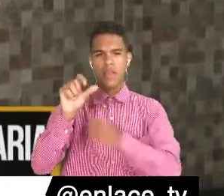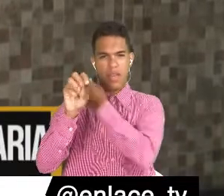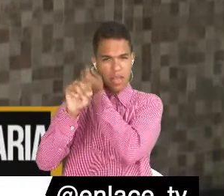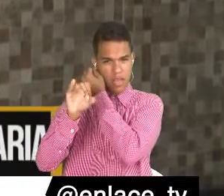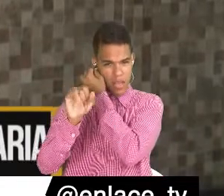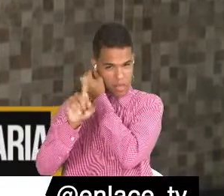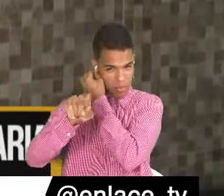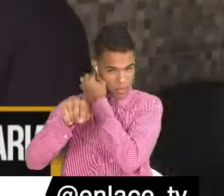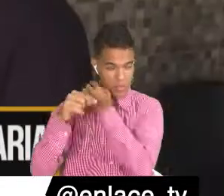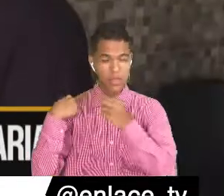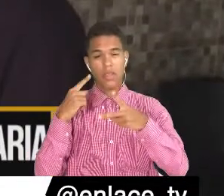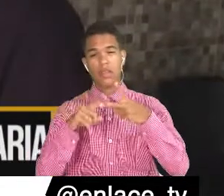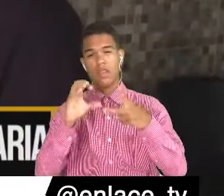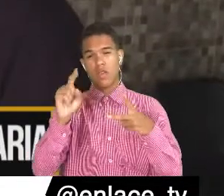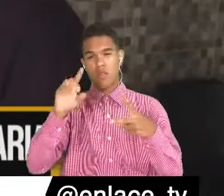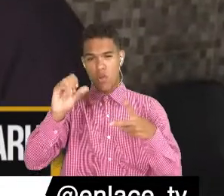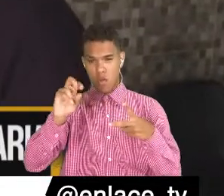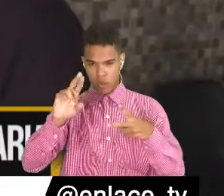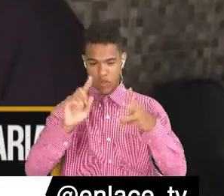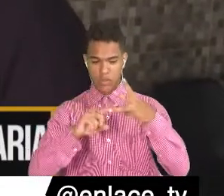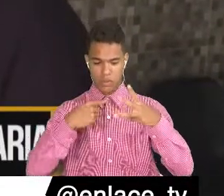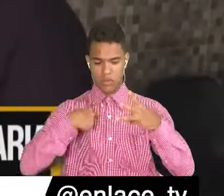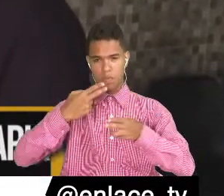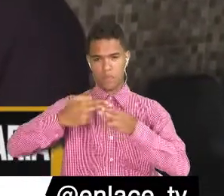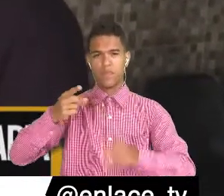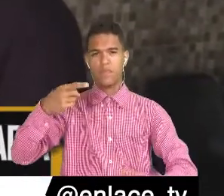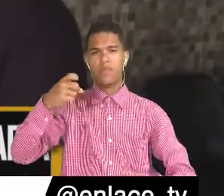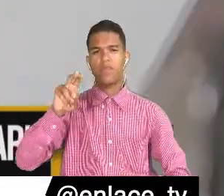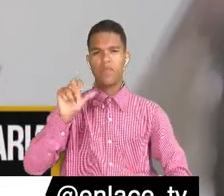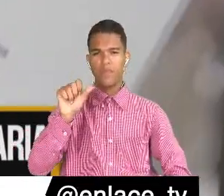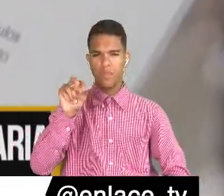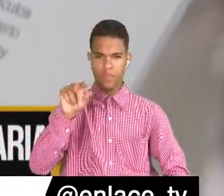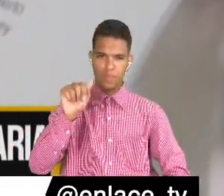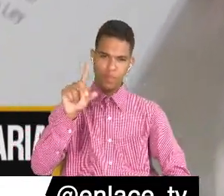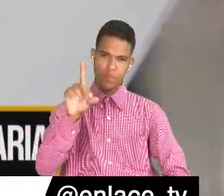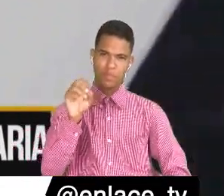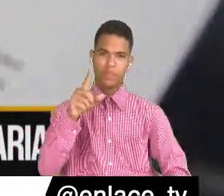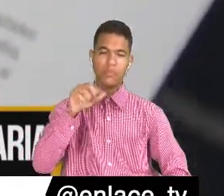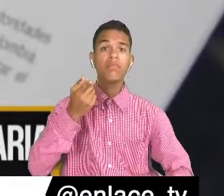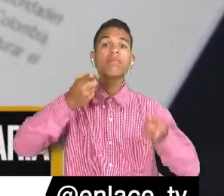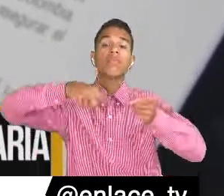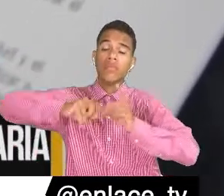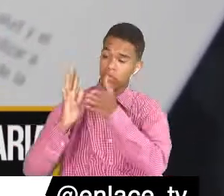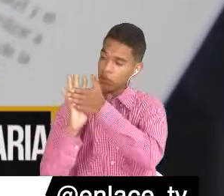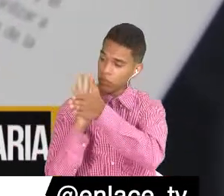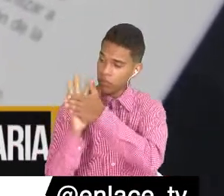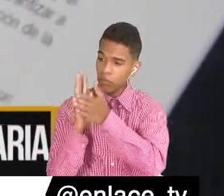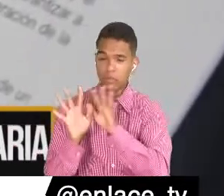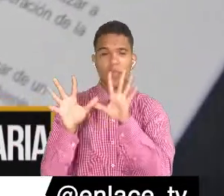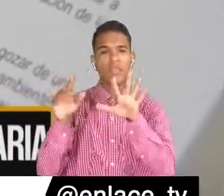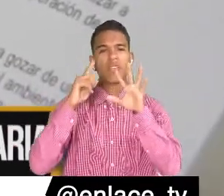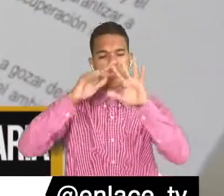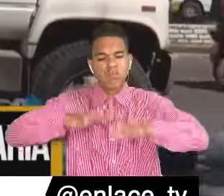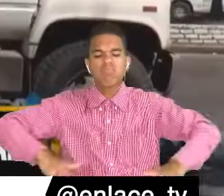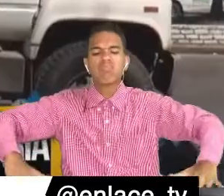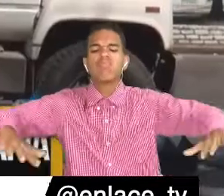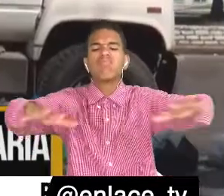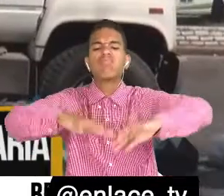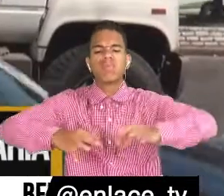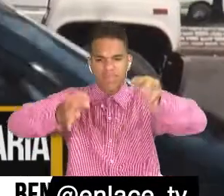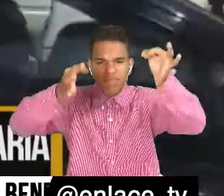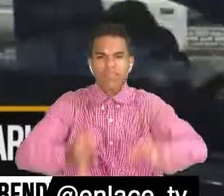les habla, Leonardo Granados. También Granados expuso sobre las tareas que debe cumplir la comisión de la que hace parte para definir el nuevo sitio de disposición de basuras de